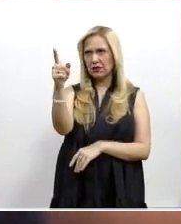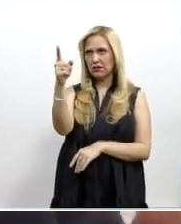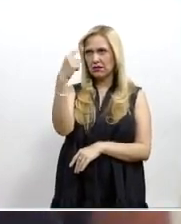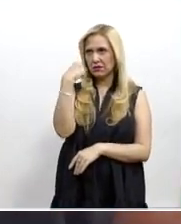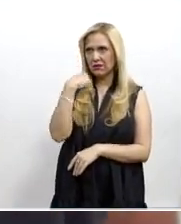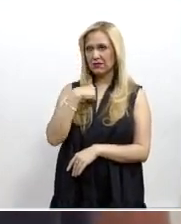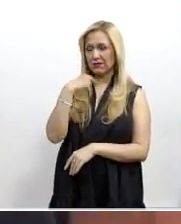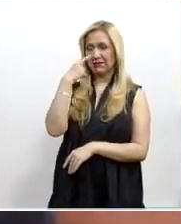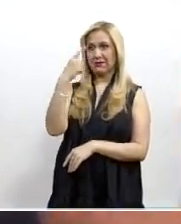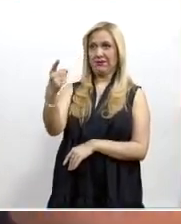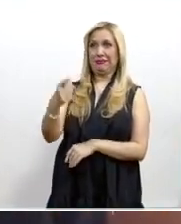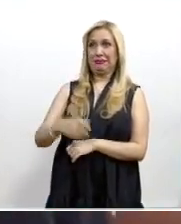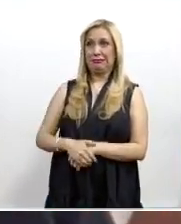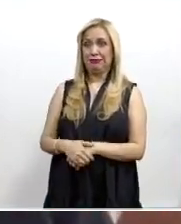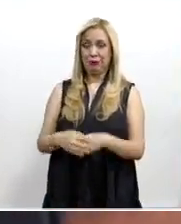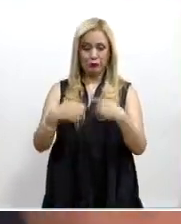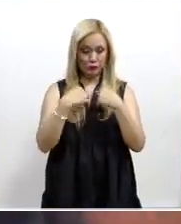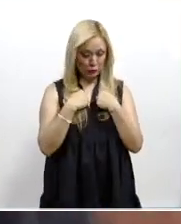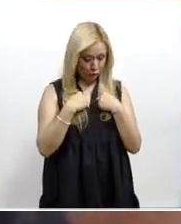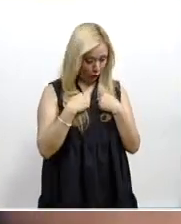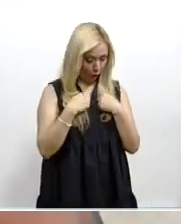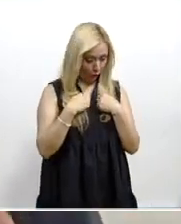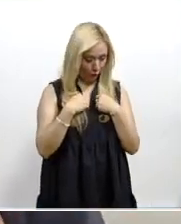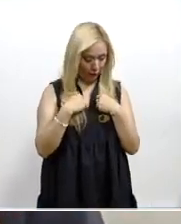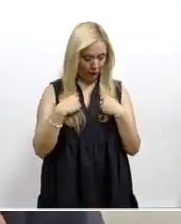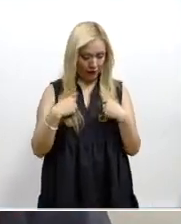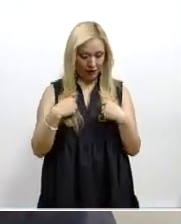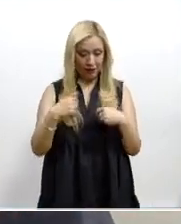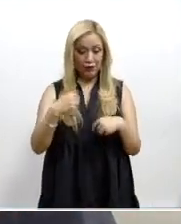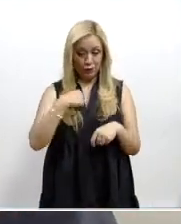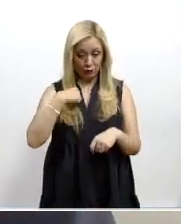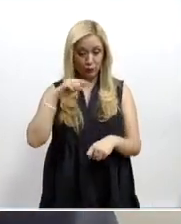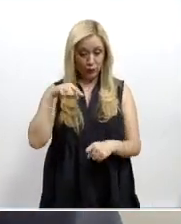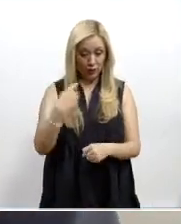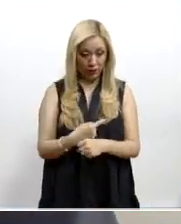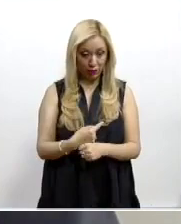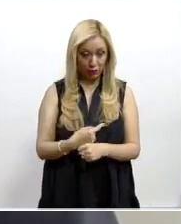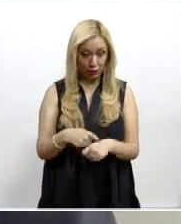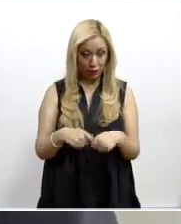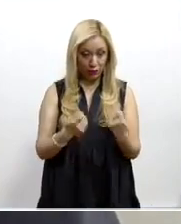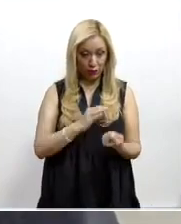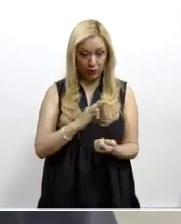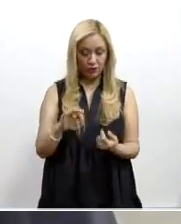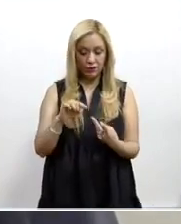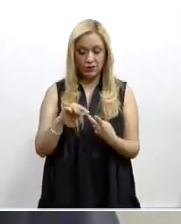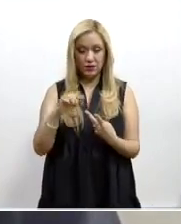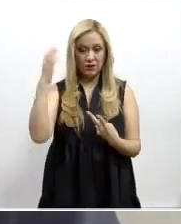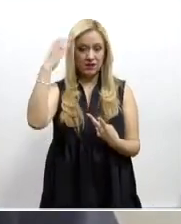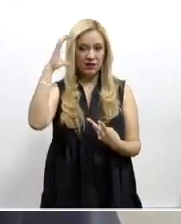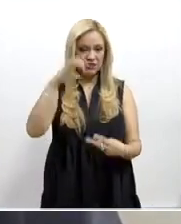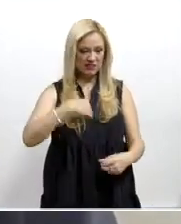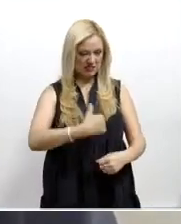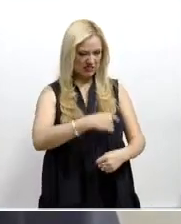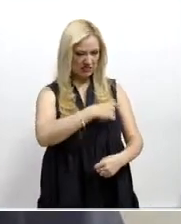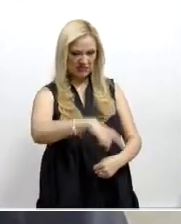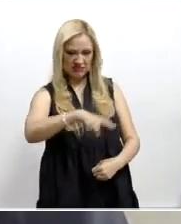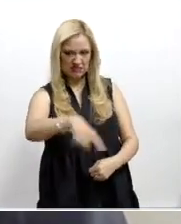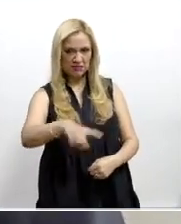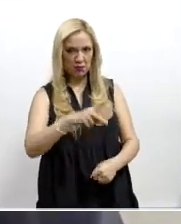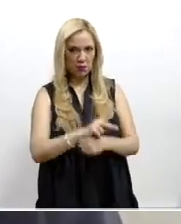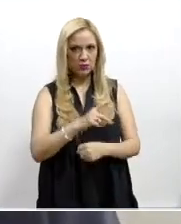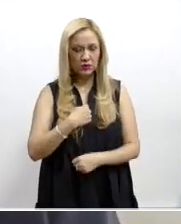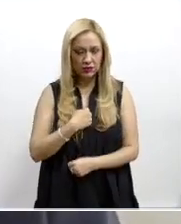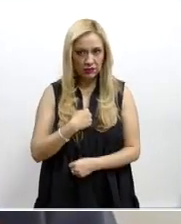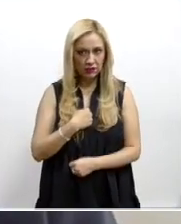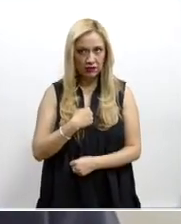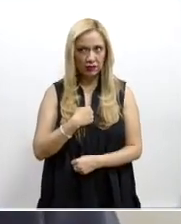identificar qué de feminicida, qué de violador, qué de proxeneta tengo y cómo se generó esa cultura en mí que